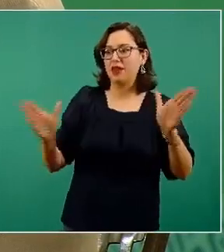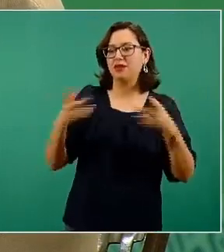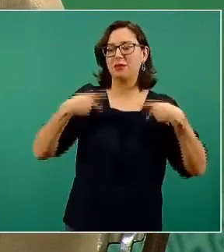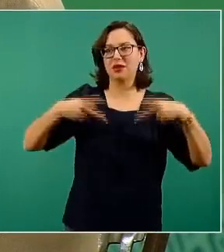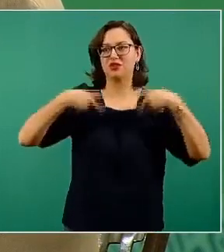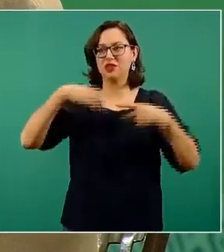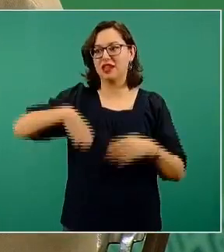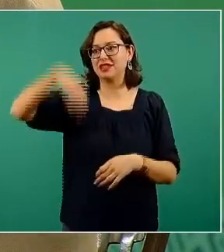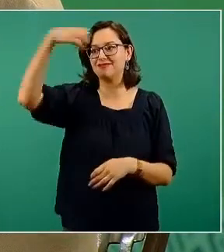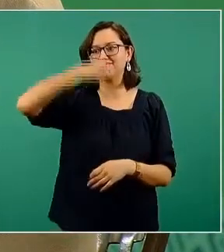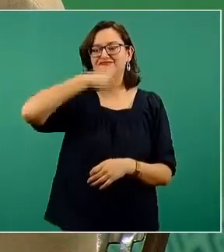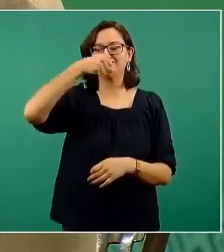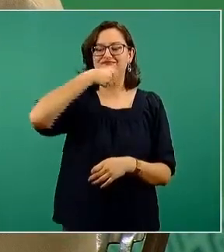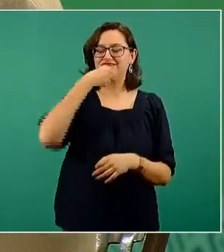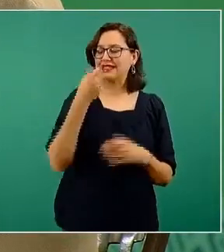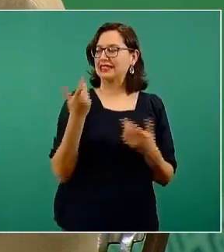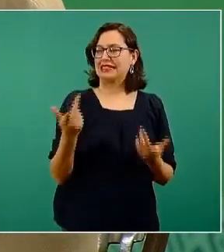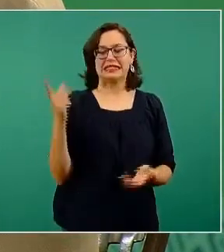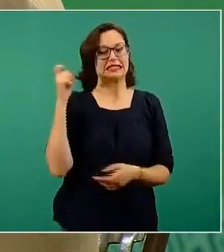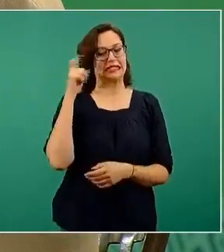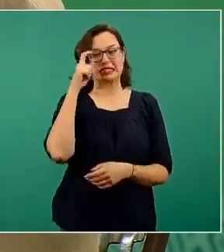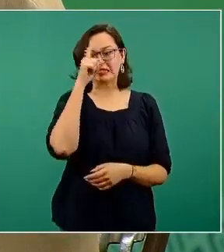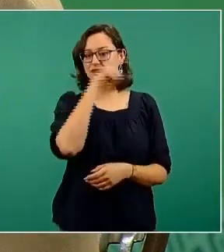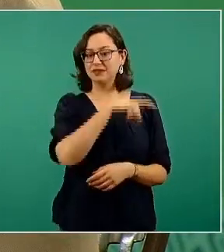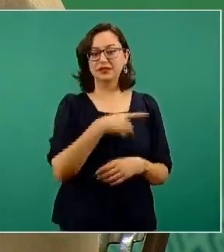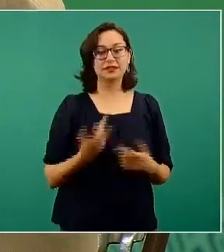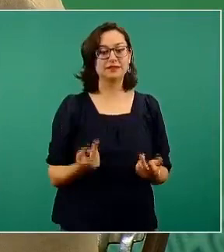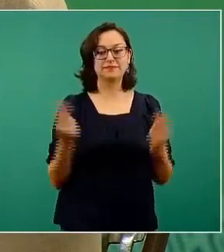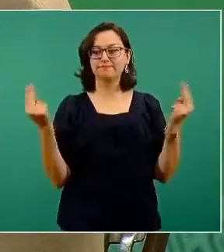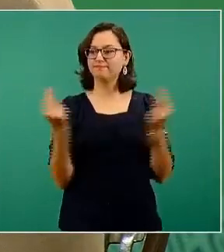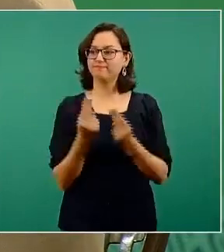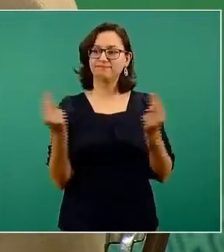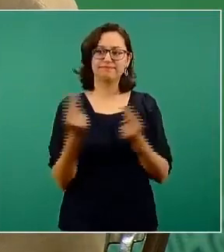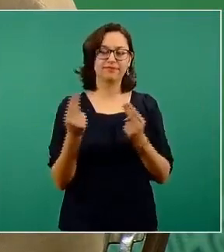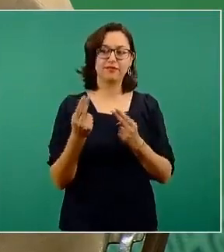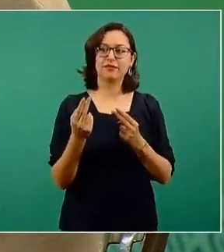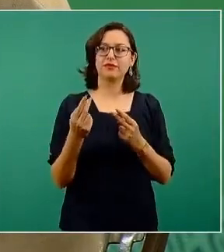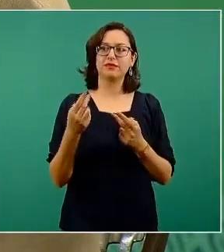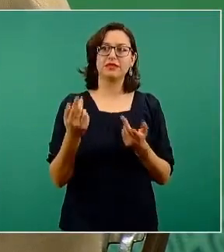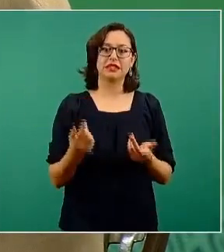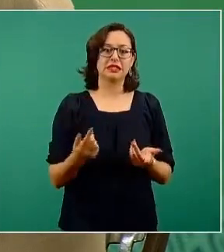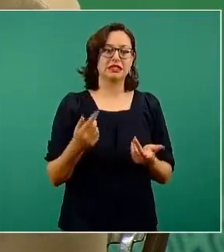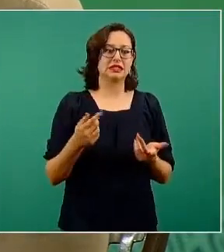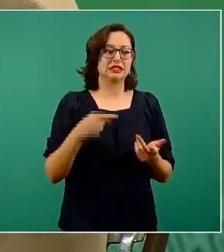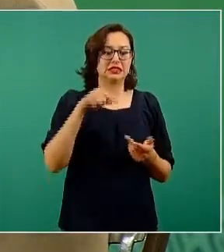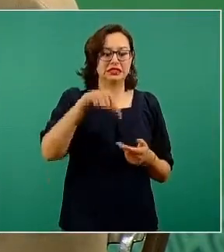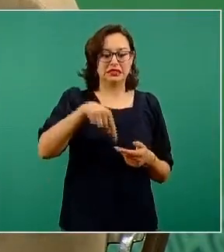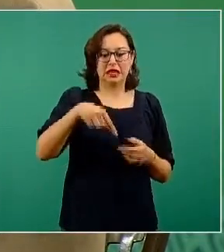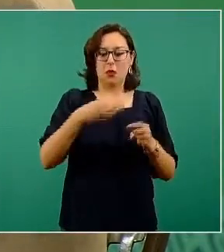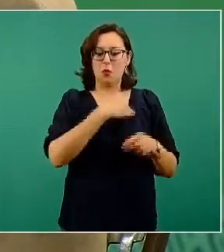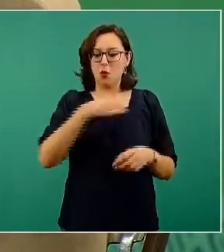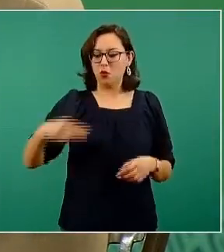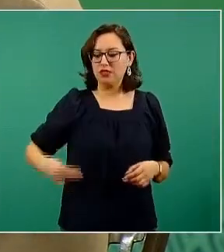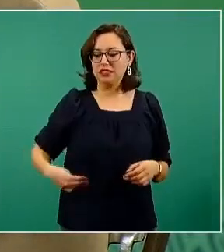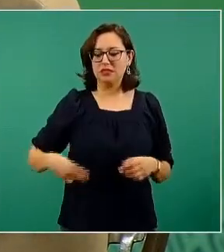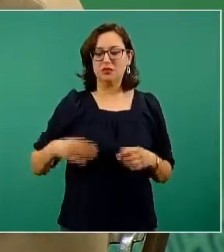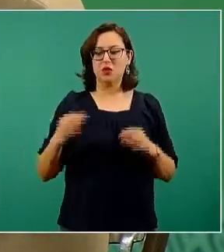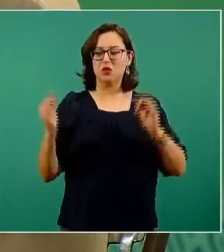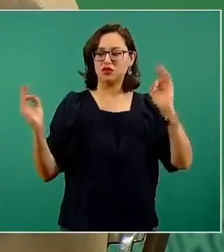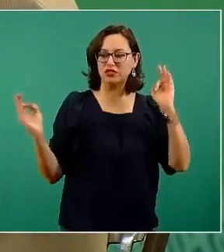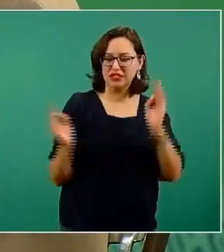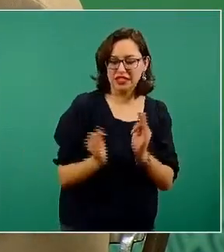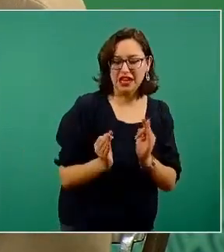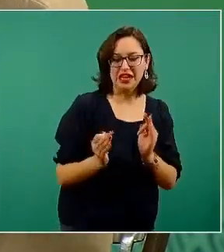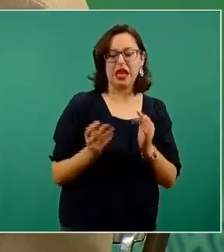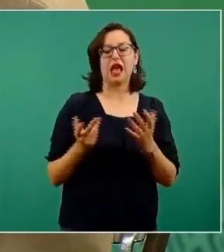vacunen municipios que estén cercanos a los nodos de ultracongelación para ir surtiendo del nodo al municipio de manera diaria o